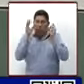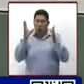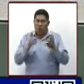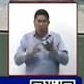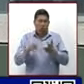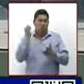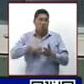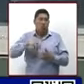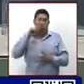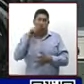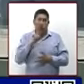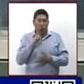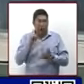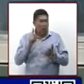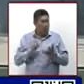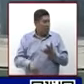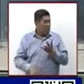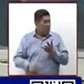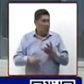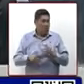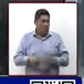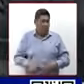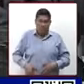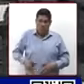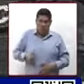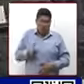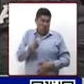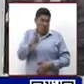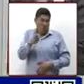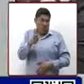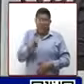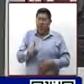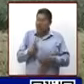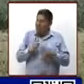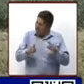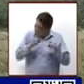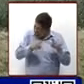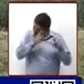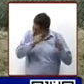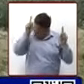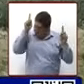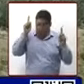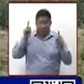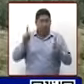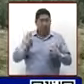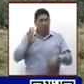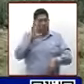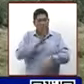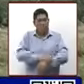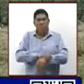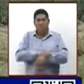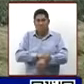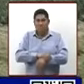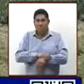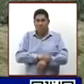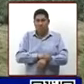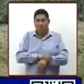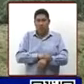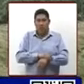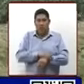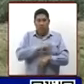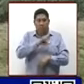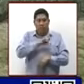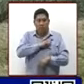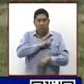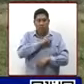abuso sexual, deportación de armas y otros hechos ilícitos que fueron aprehendidos en su momento por los carabineros